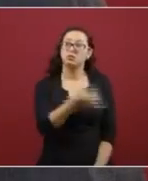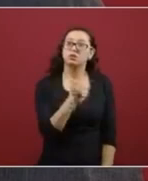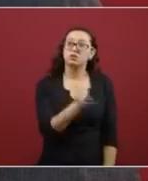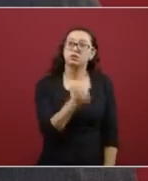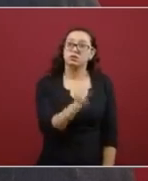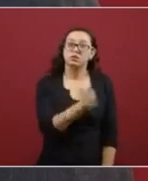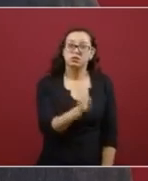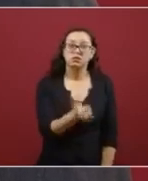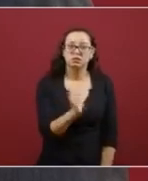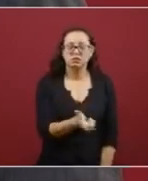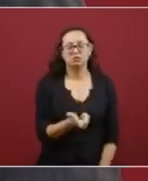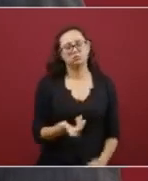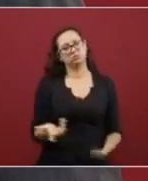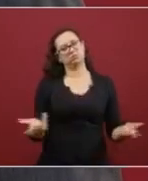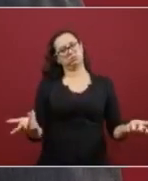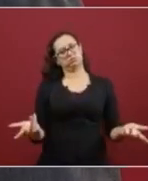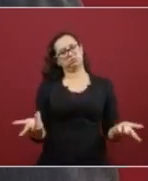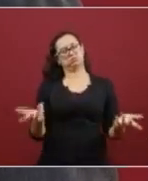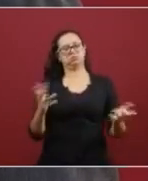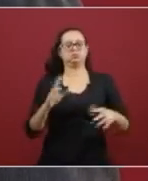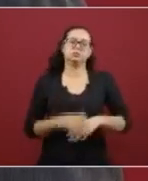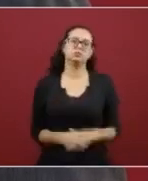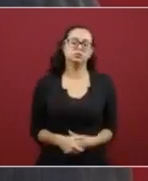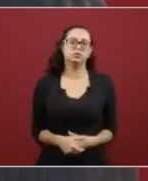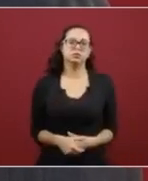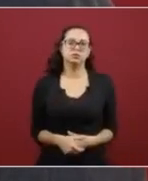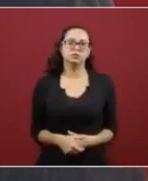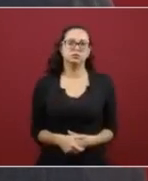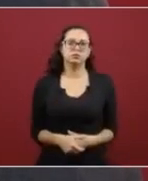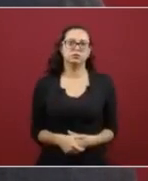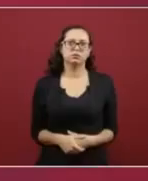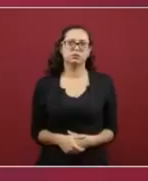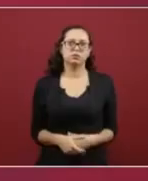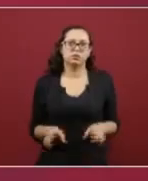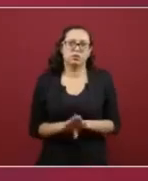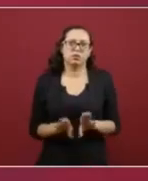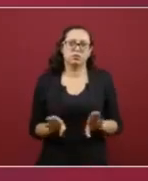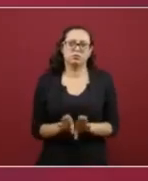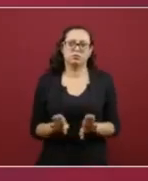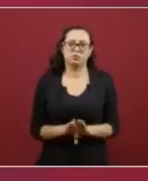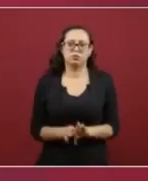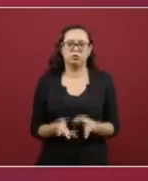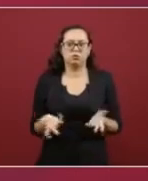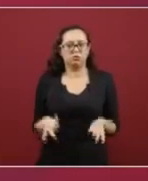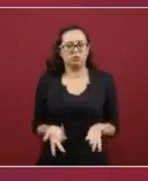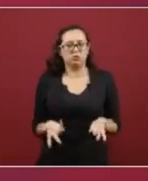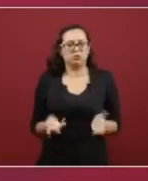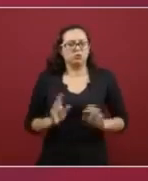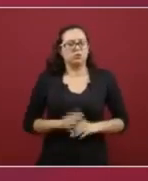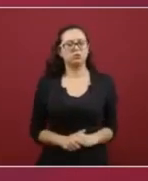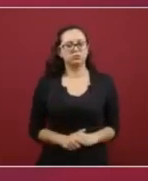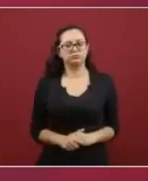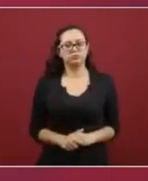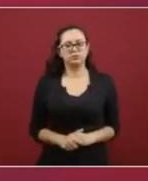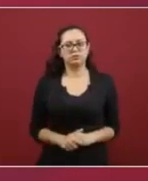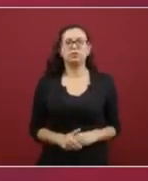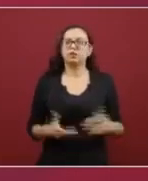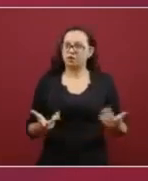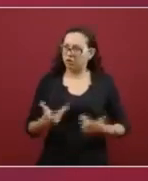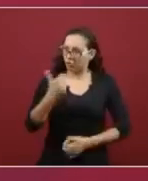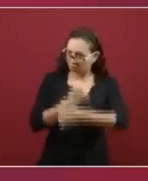Entonces, ¿en qué quedamos? No que se buscaba la